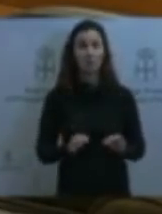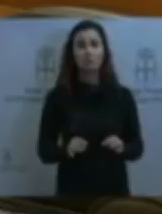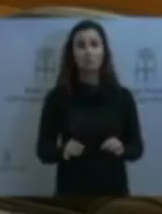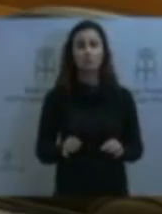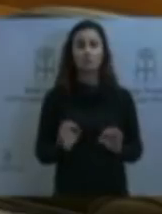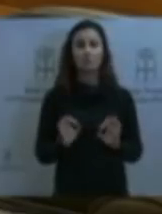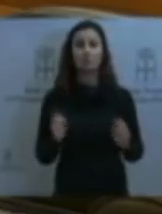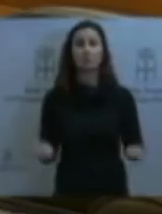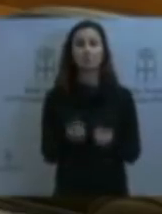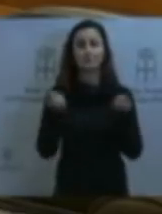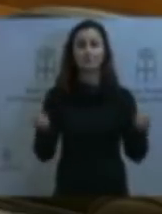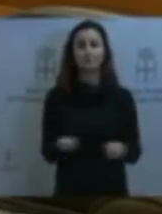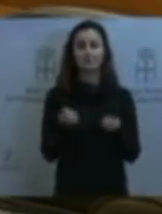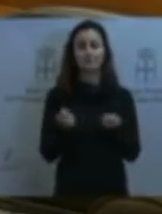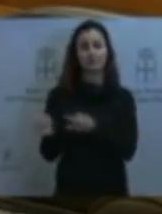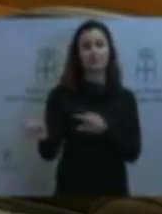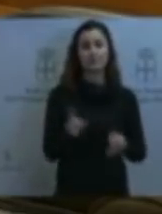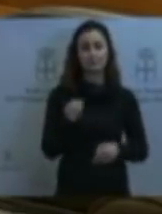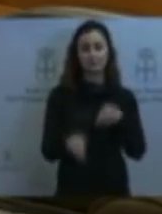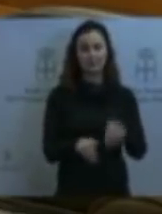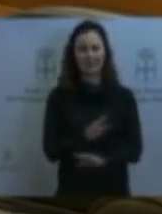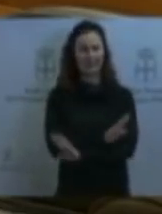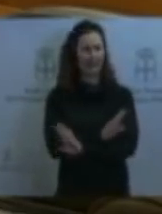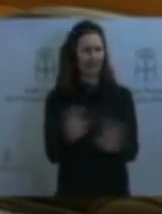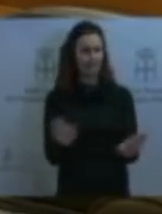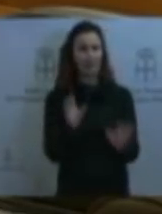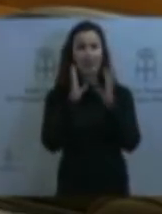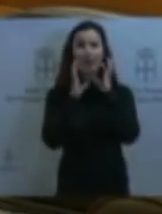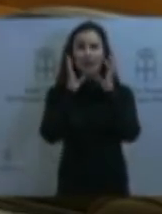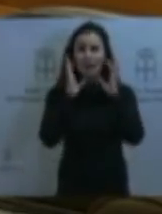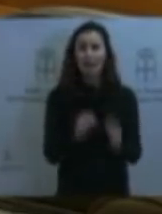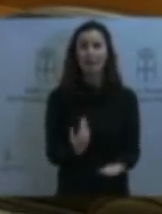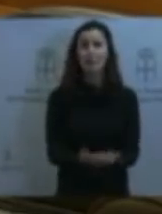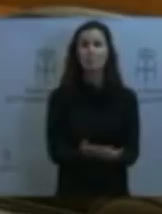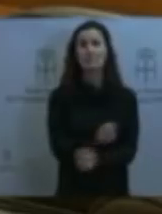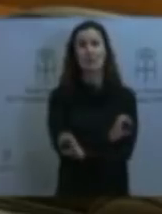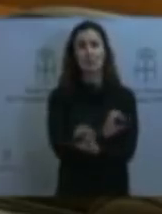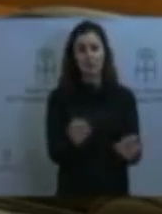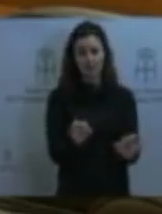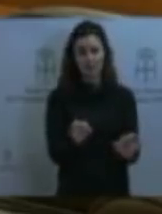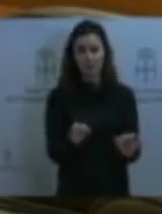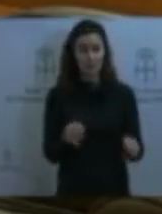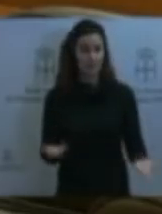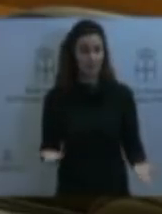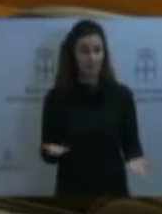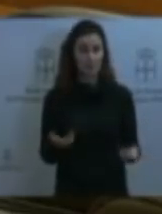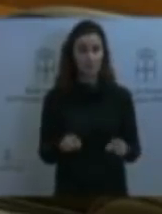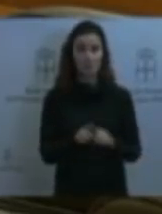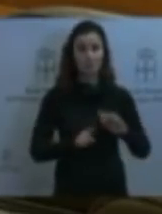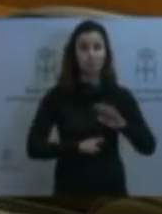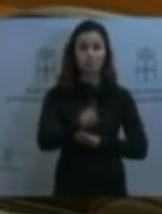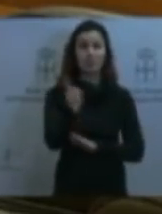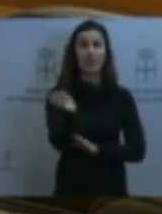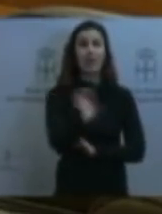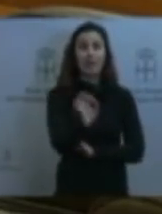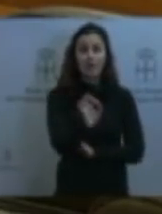tienen un efecto real, que no consiguen un avance, una mejoría para las condiciones de vida